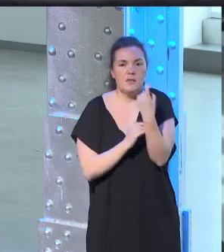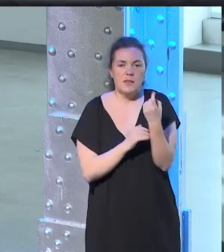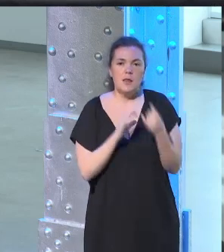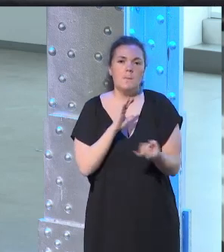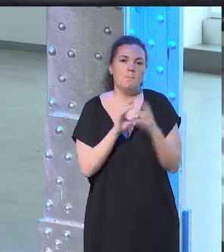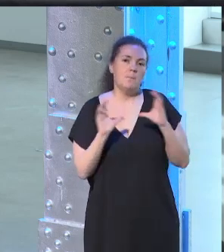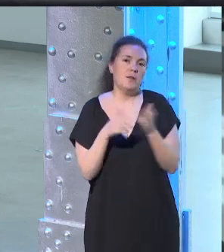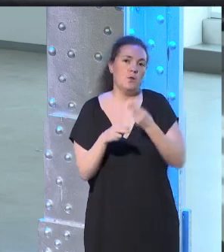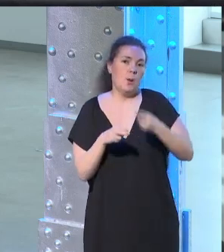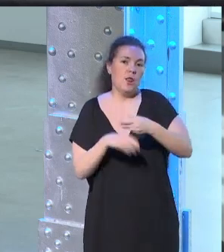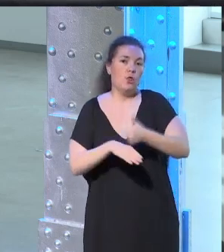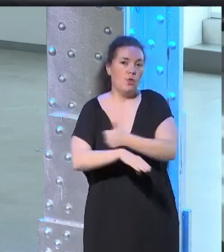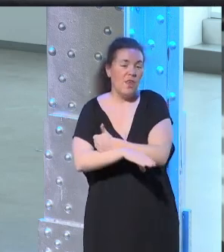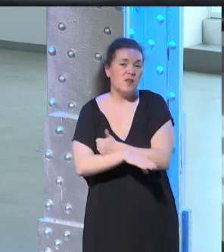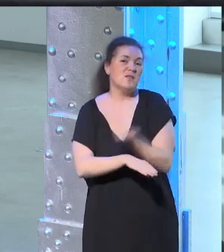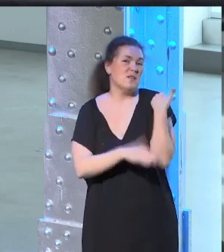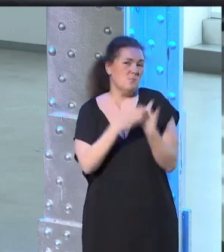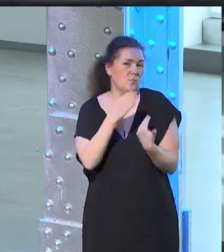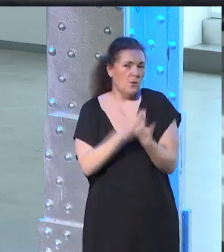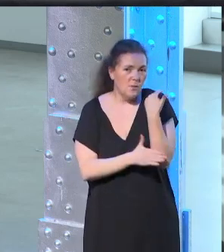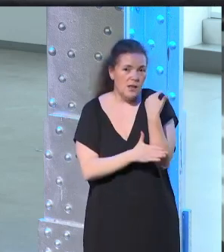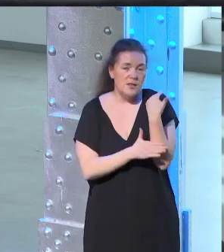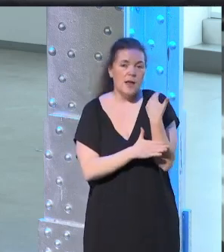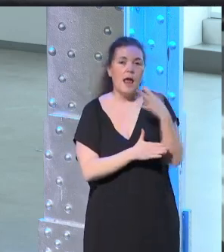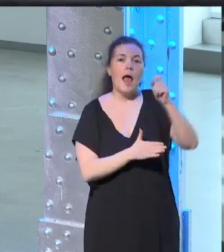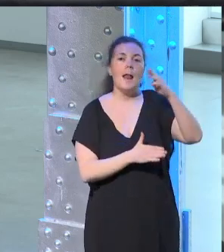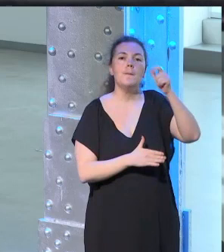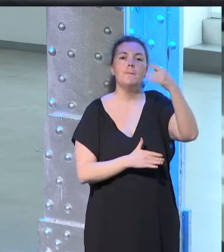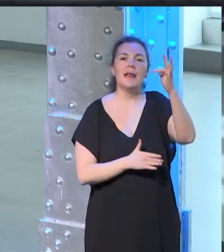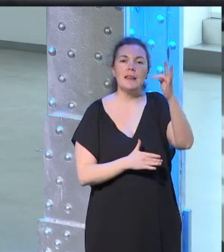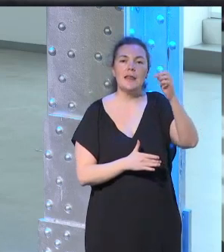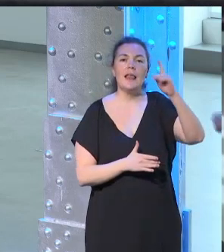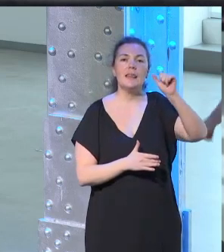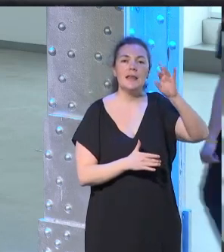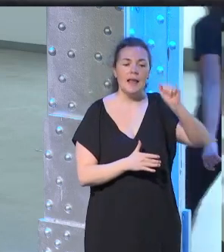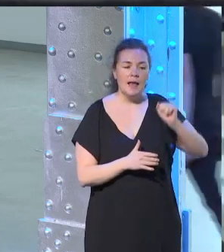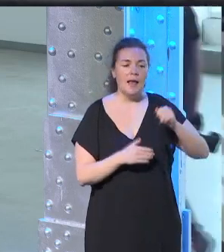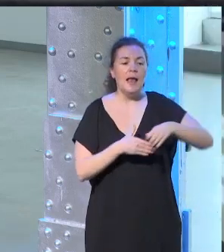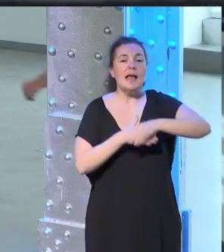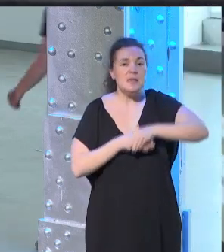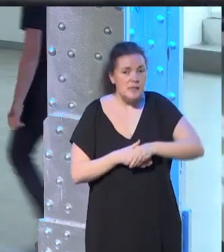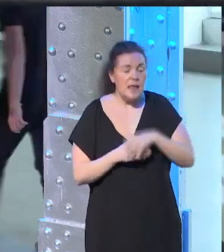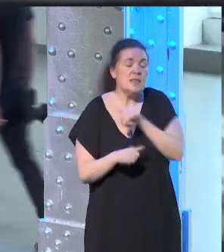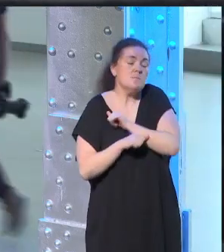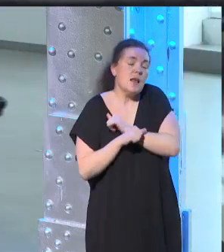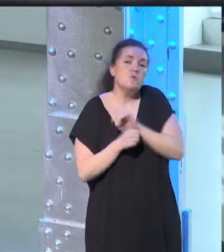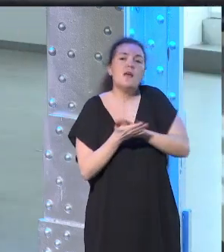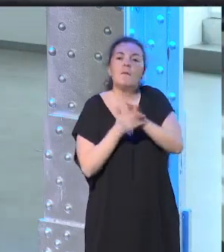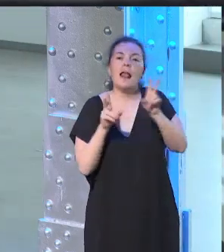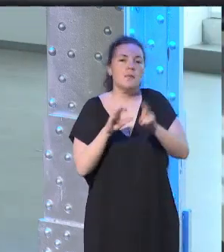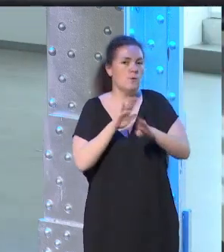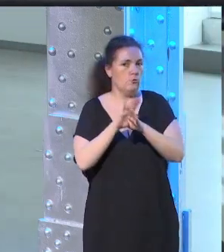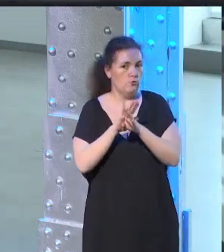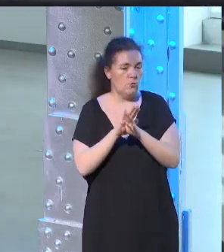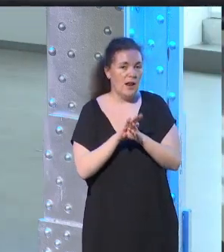Político Ciudadanos, y ayer por la mañana tuvimos a Albert Rivera, y esperamos poder seguir hablando de ese tema. No es que no